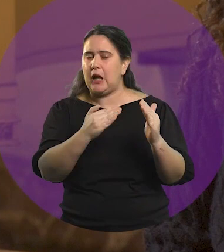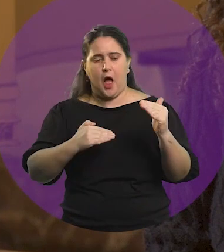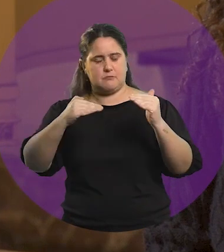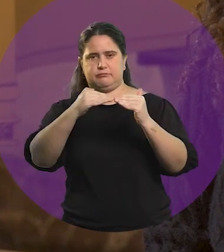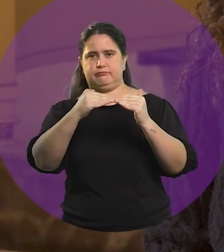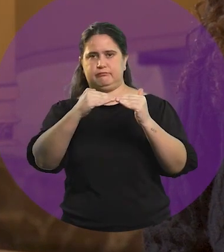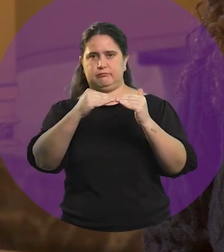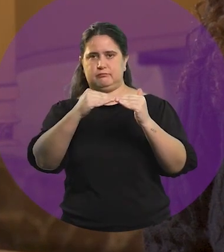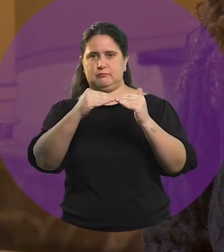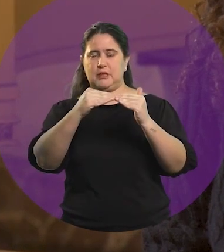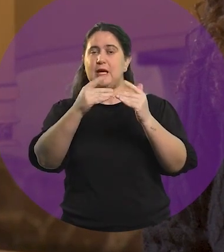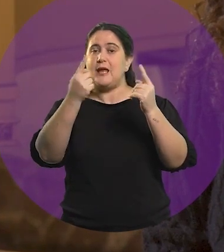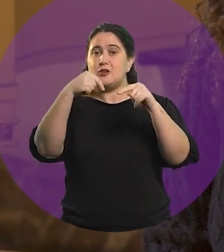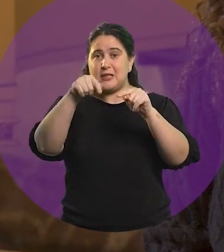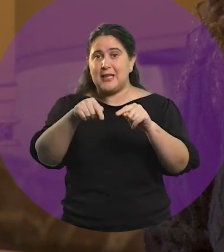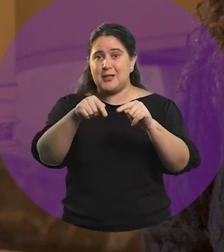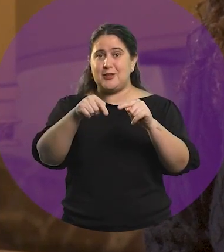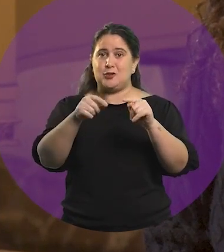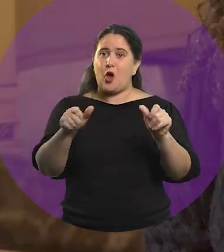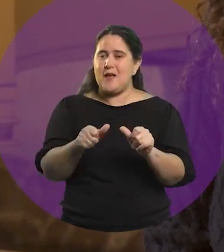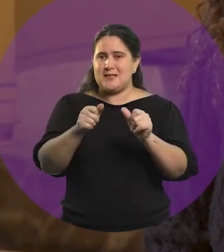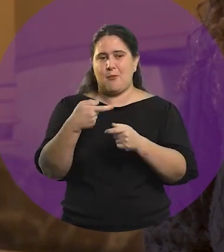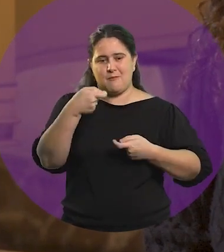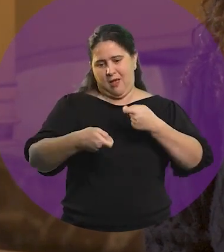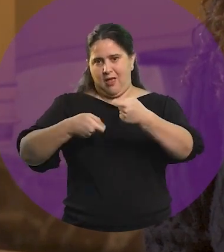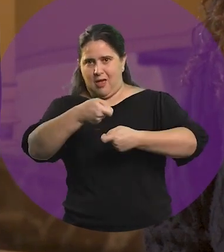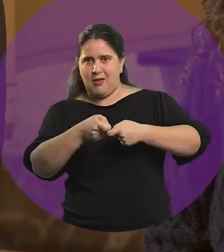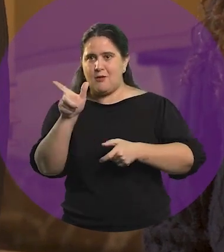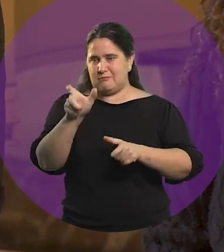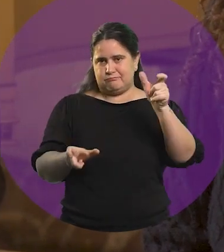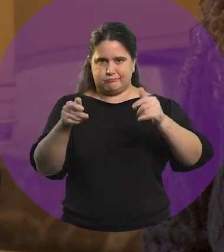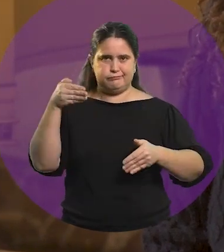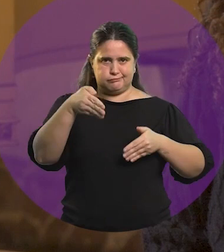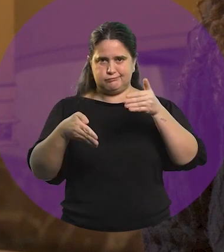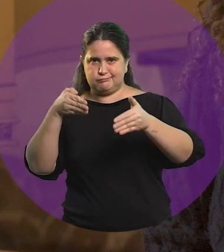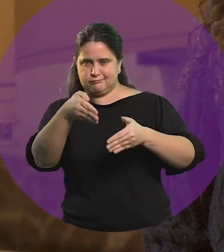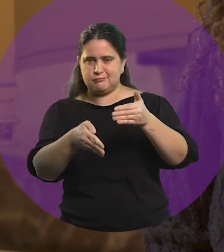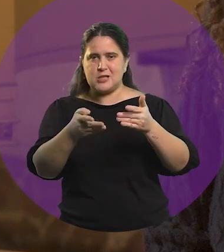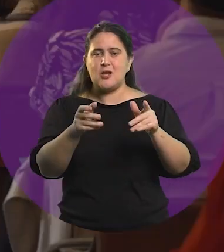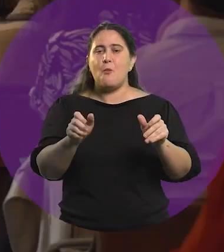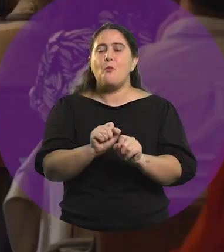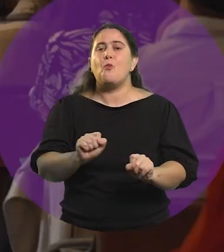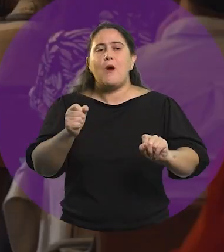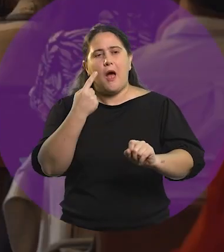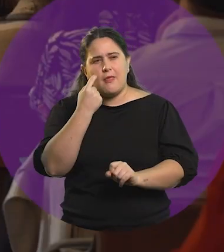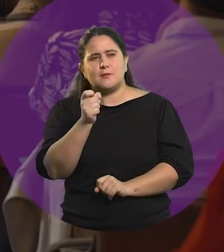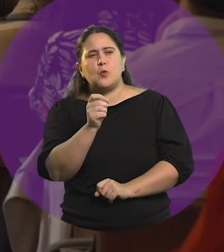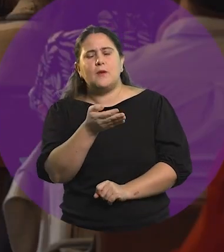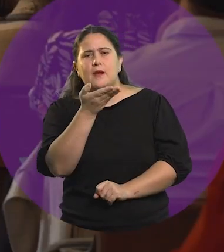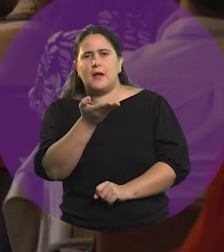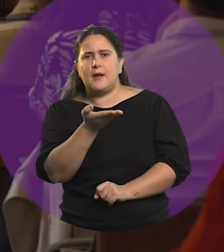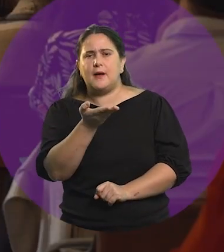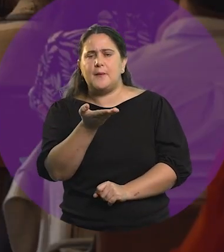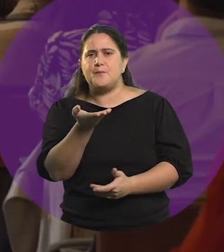¿sí? Entonces, ¿sí?, esto fue una construcción participativa. Bueno, a ver, ¿de qué manera podemos justamente identificar